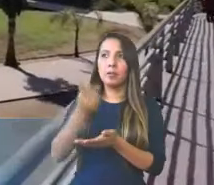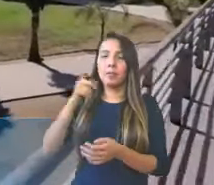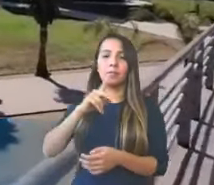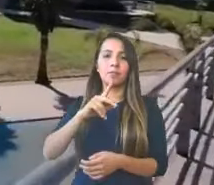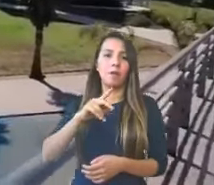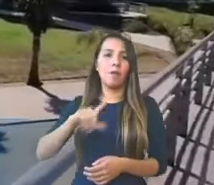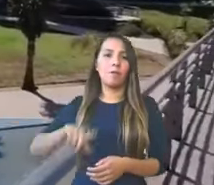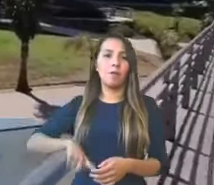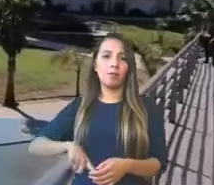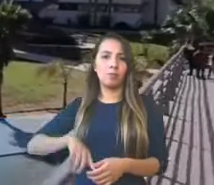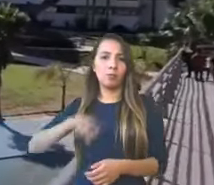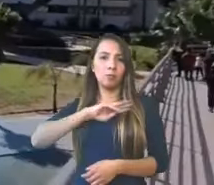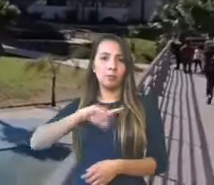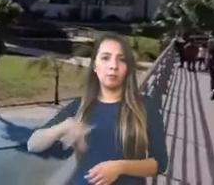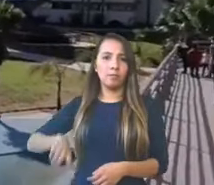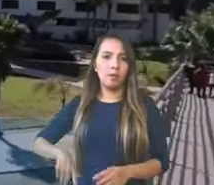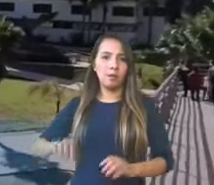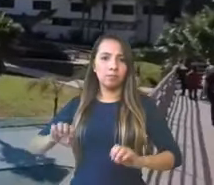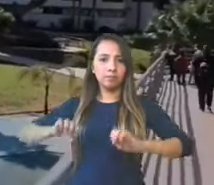Municipal.